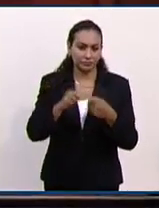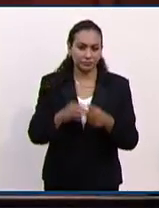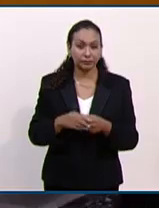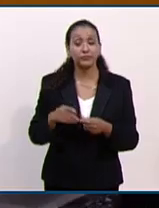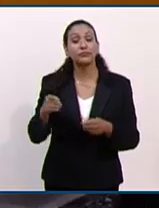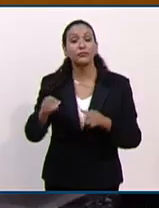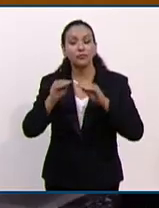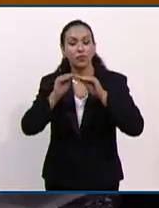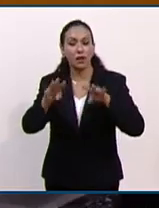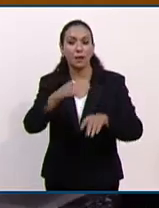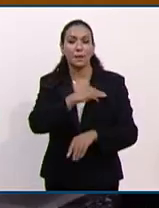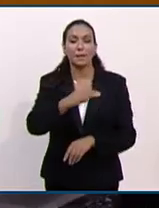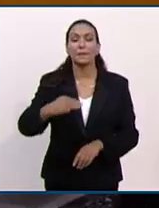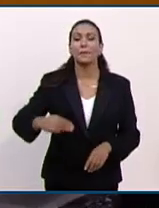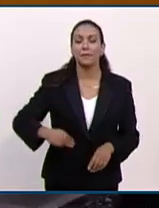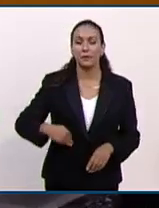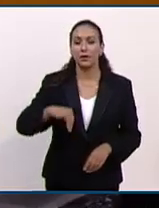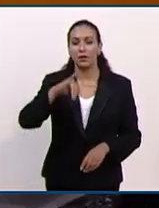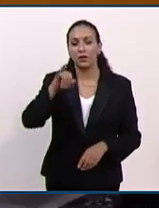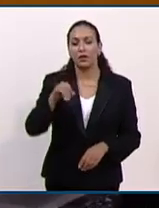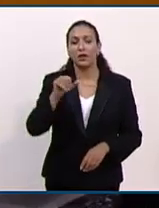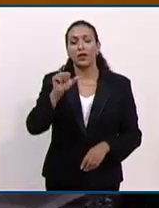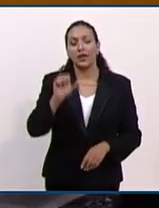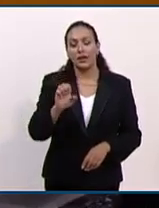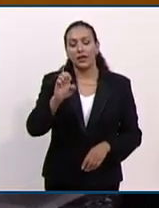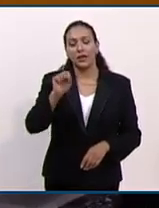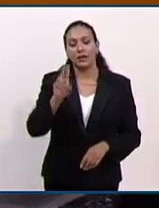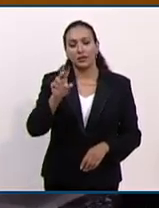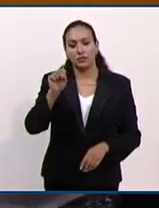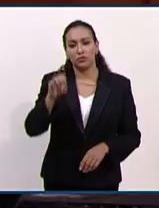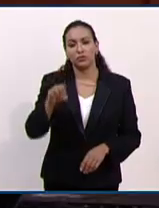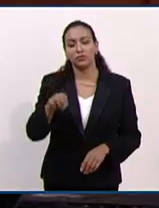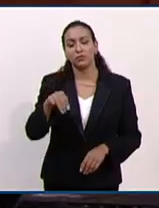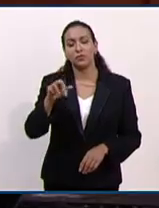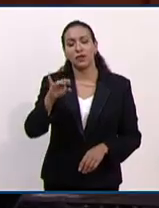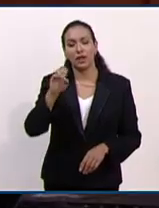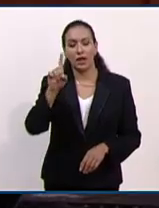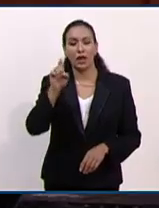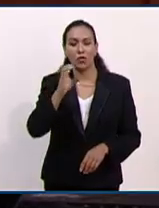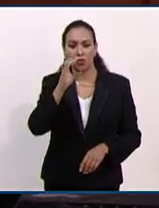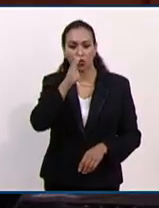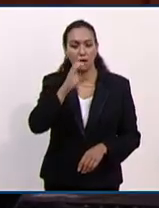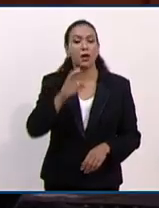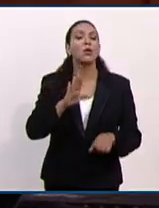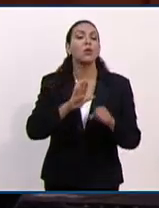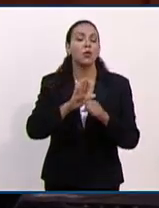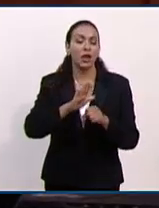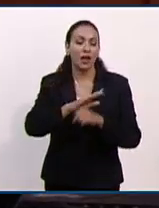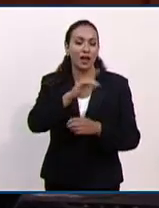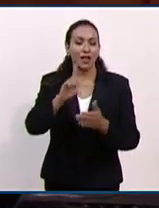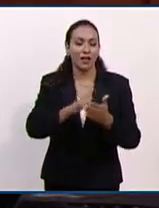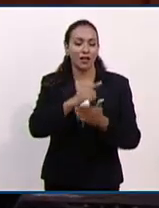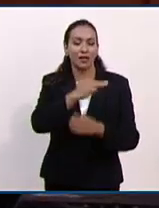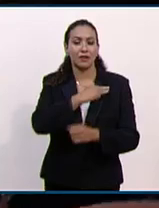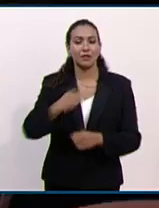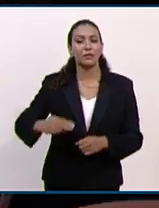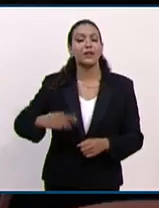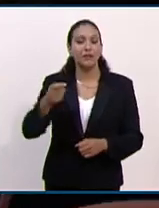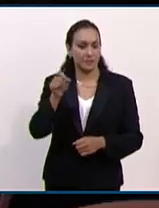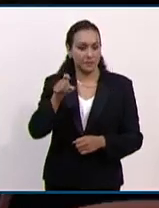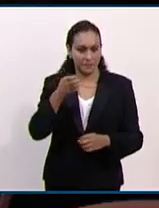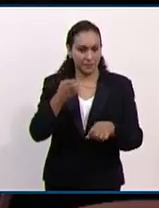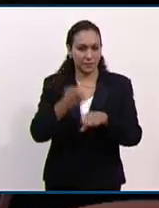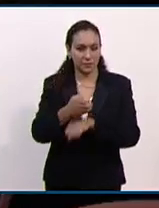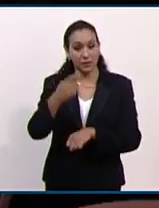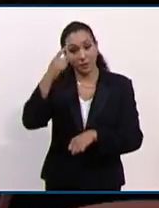promovida por el municipio de Jesús María en Aguascalientes en contra de disposiciones de la ley municipal de ese estado respecto de los requisitos para acceder